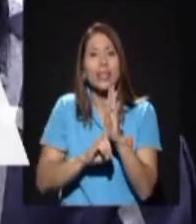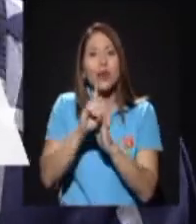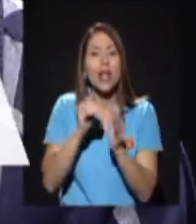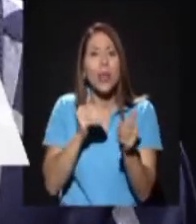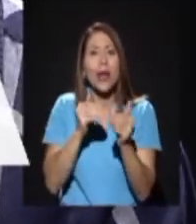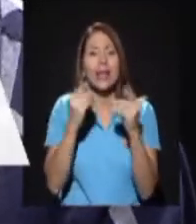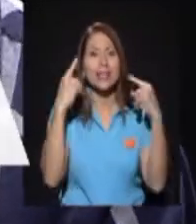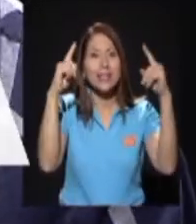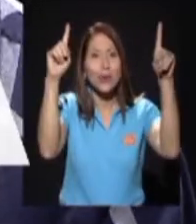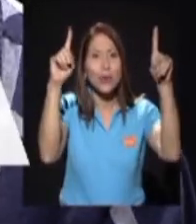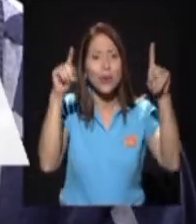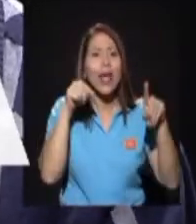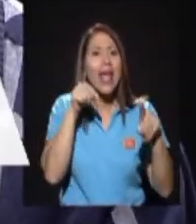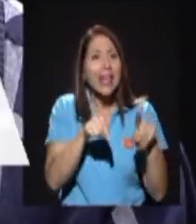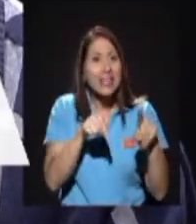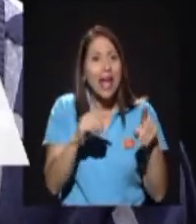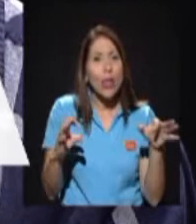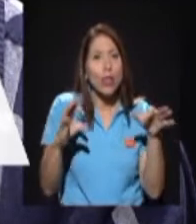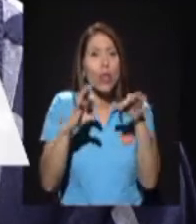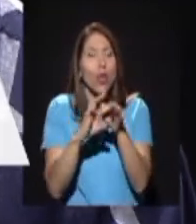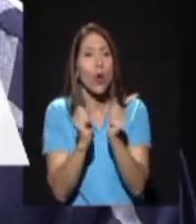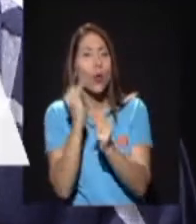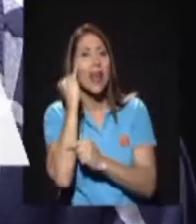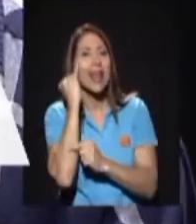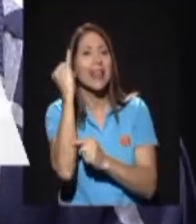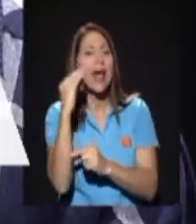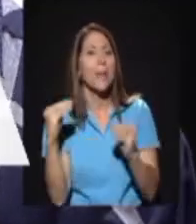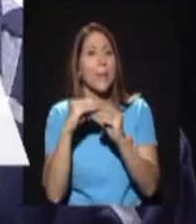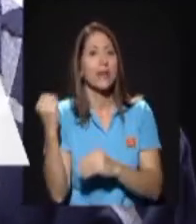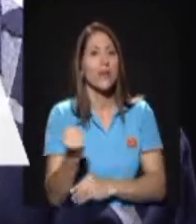con la que se convirtió en una de las ideas más fuertes del libro, que es decir,